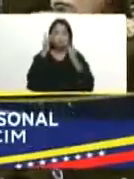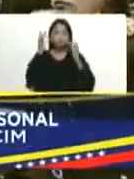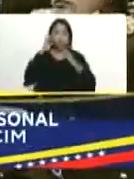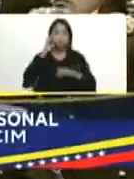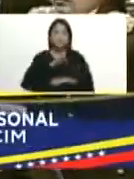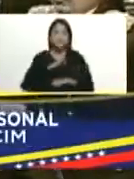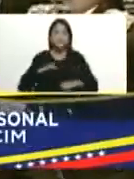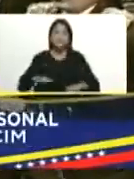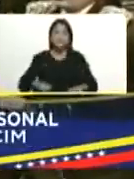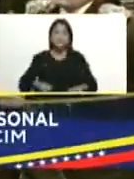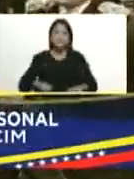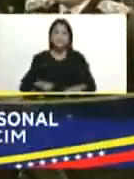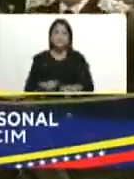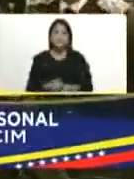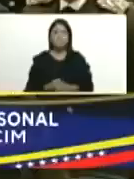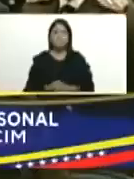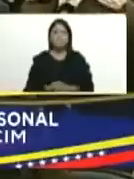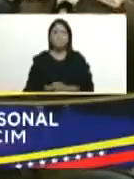Militar,